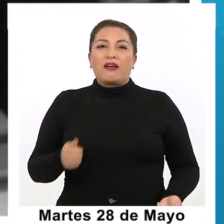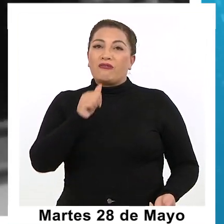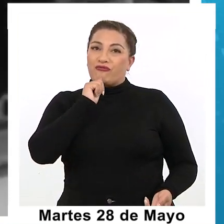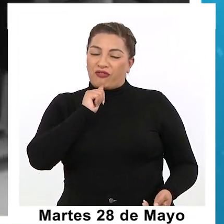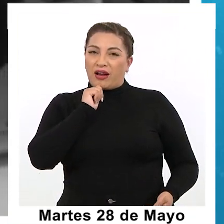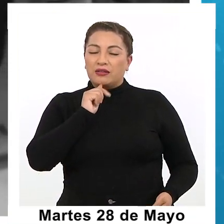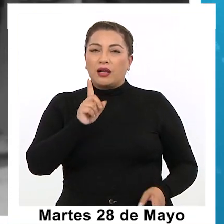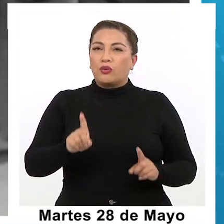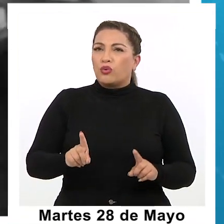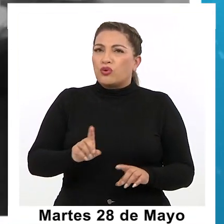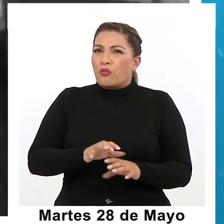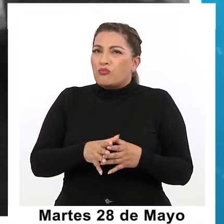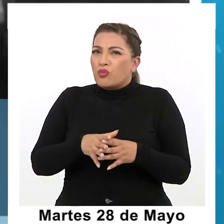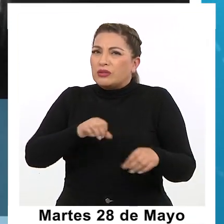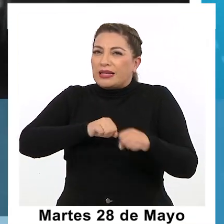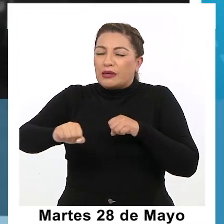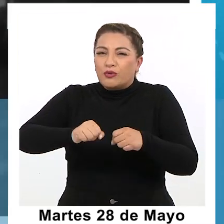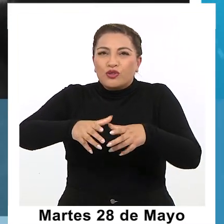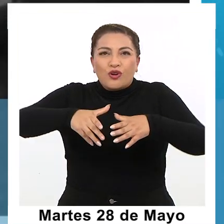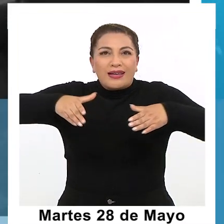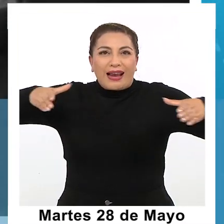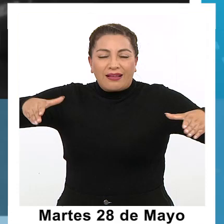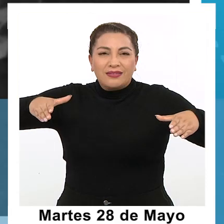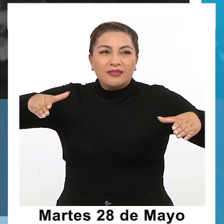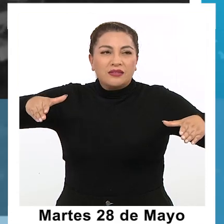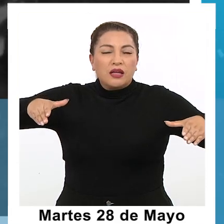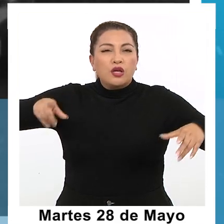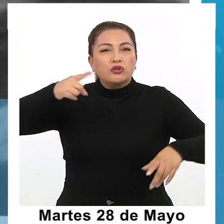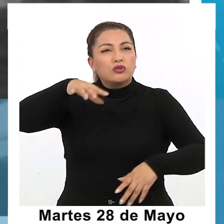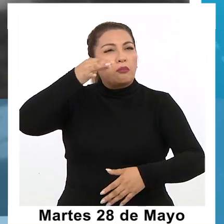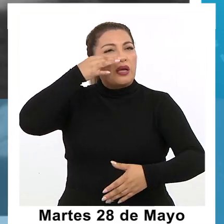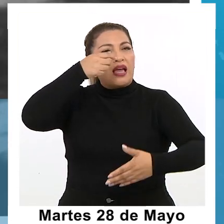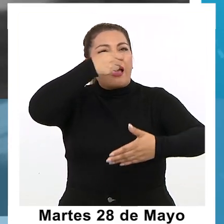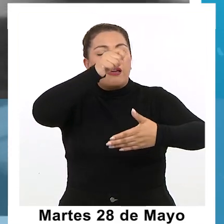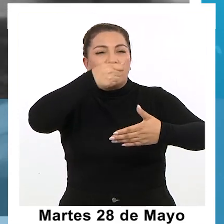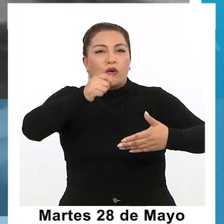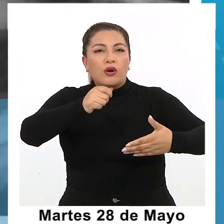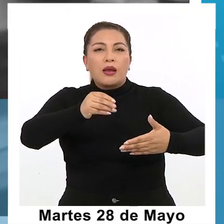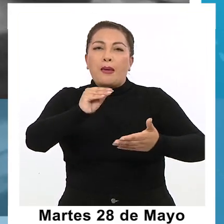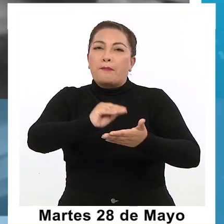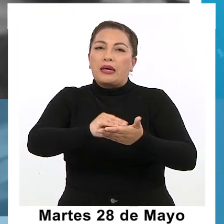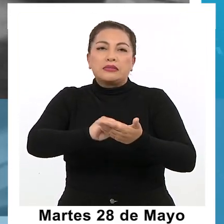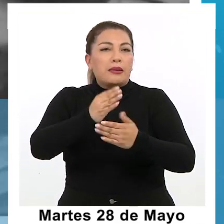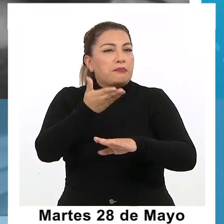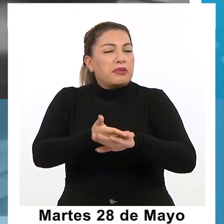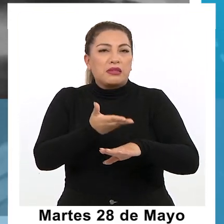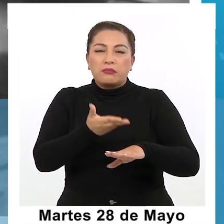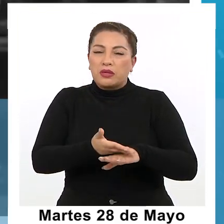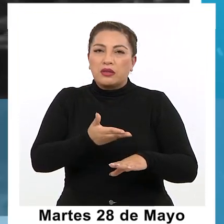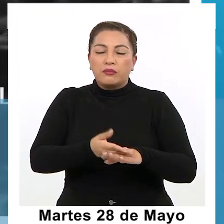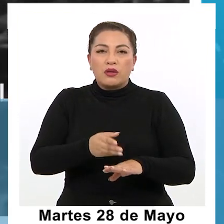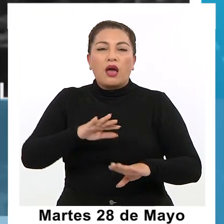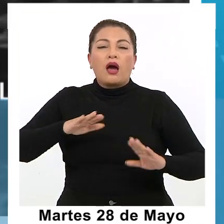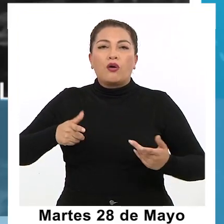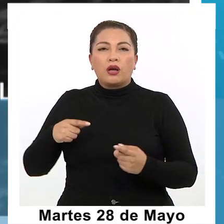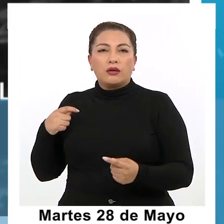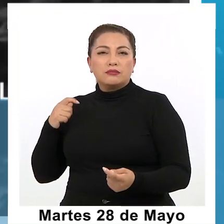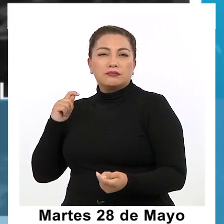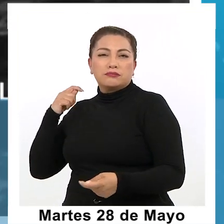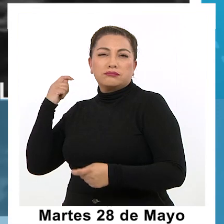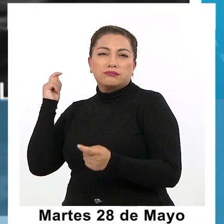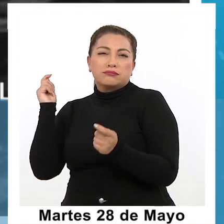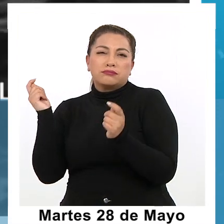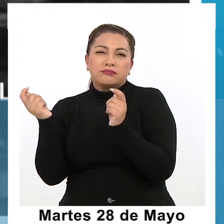ese evento que fue tan grande, se empiezan a revisar los códigos de construcción y a establecer mayores exigencias. Esto ha ido mutando, tuvimos